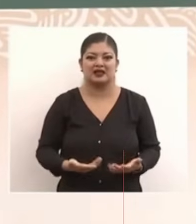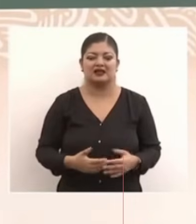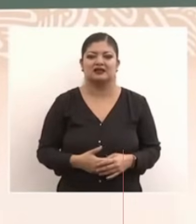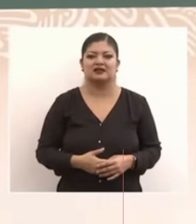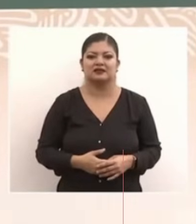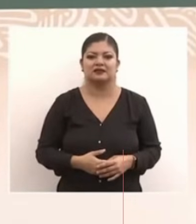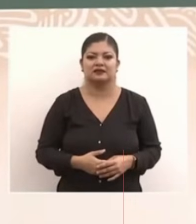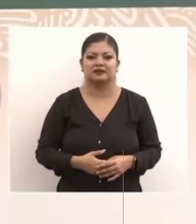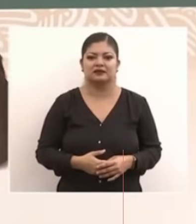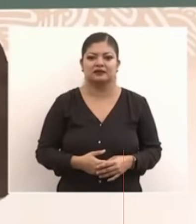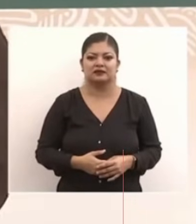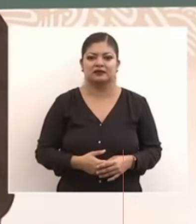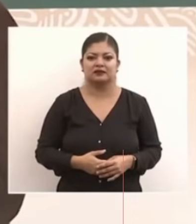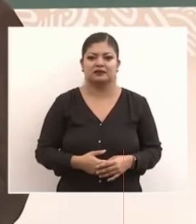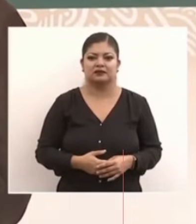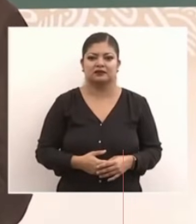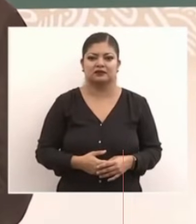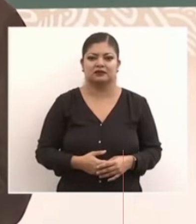usted.